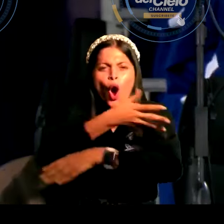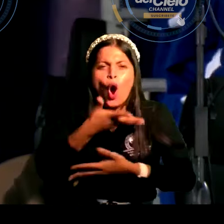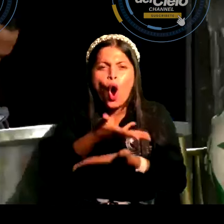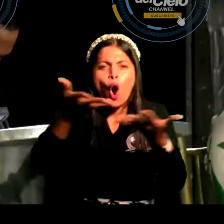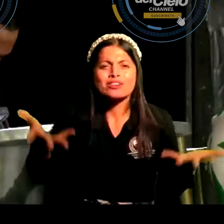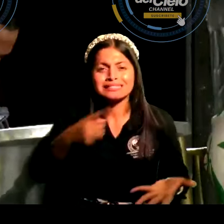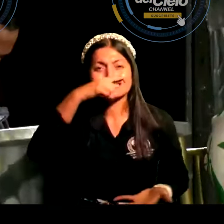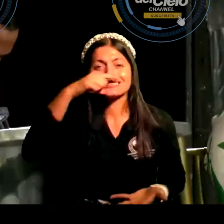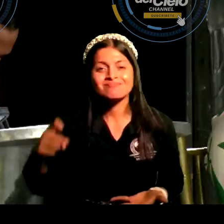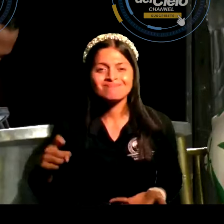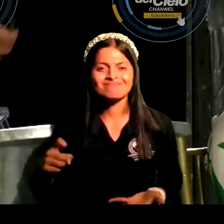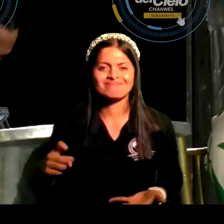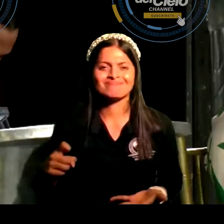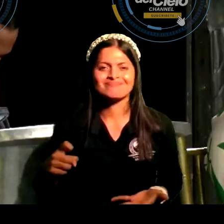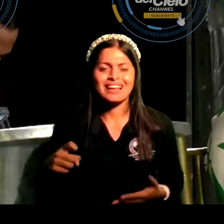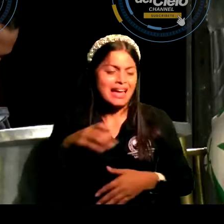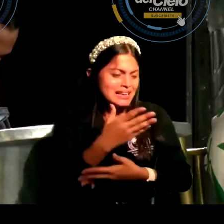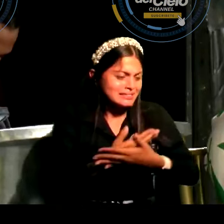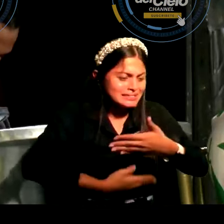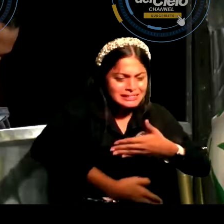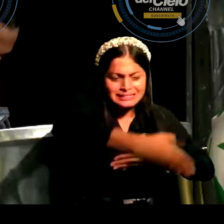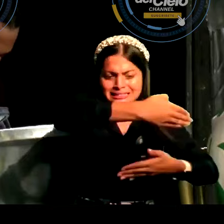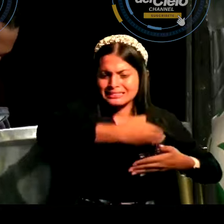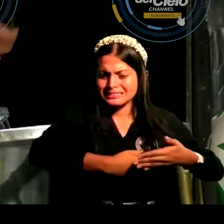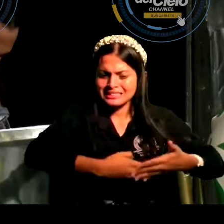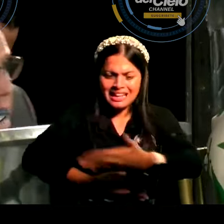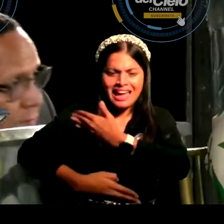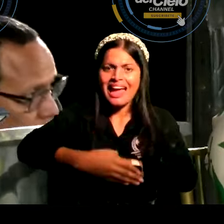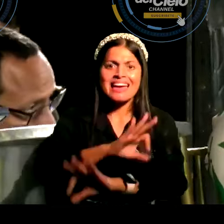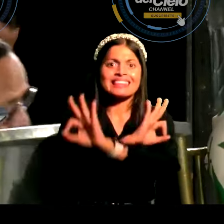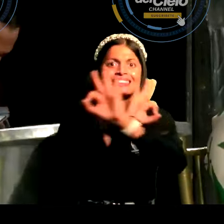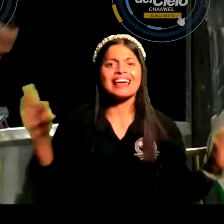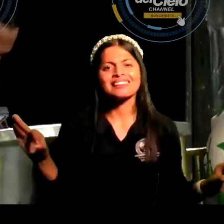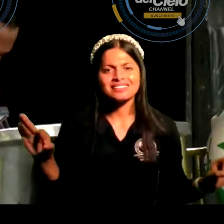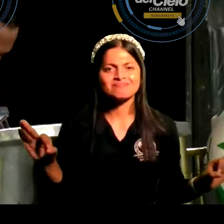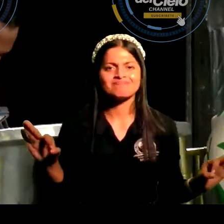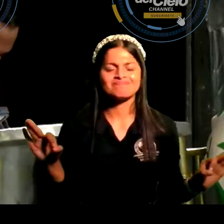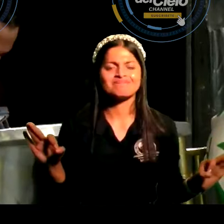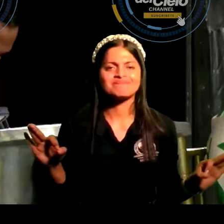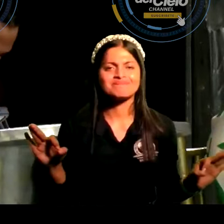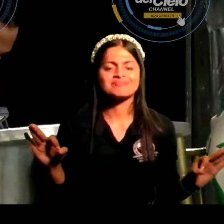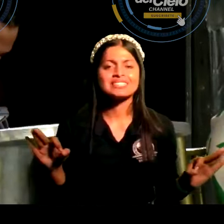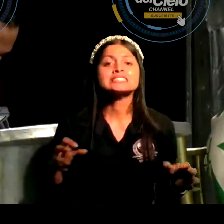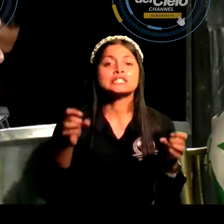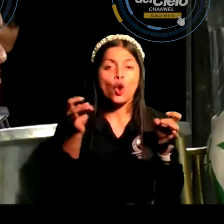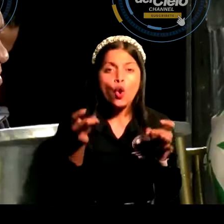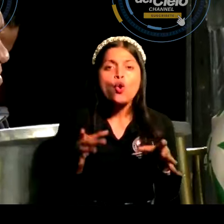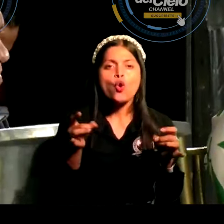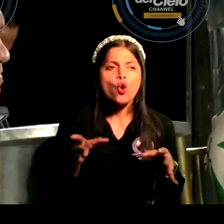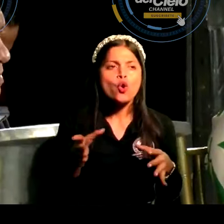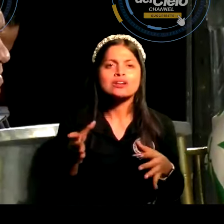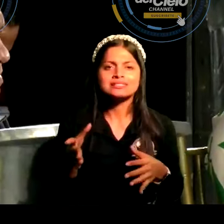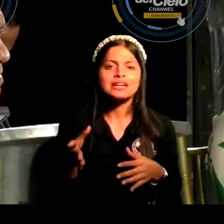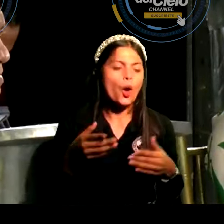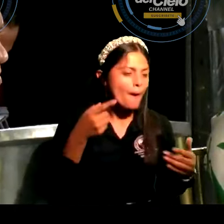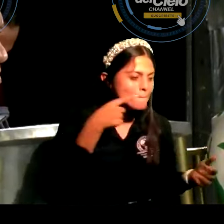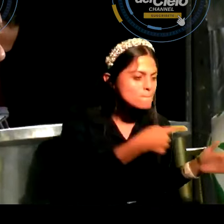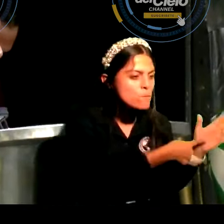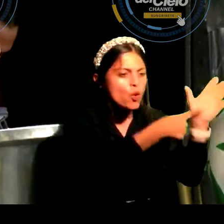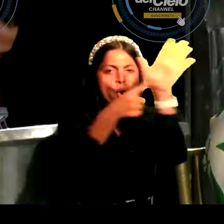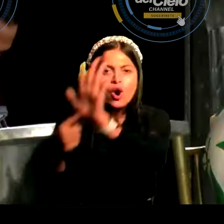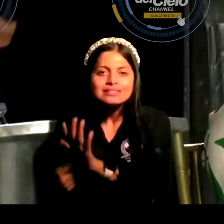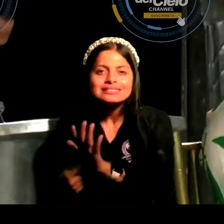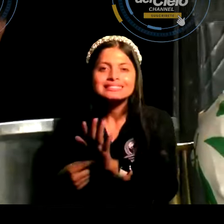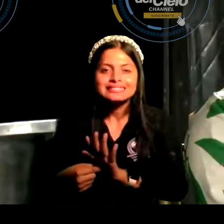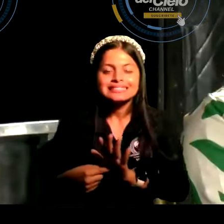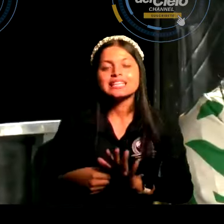ni vendadas, ni suavizadas con aceite. Esta es una radiografía de la